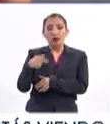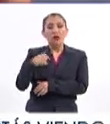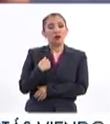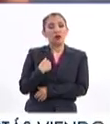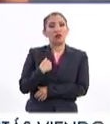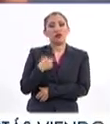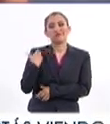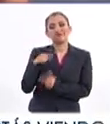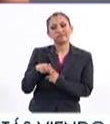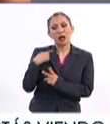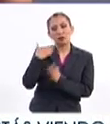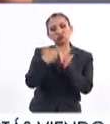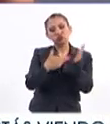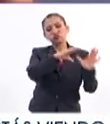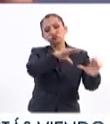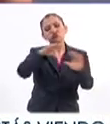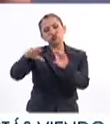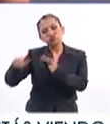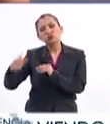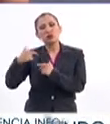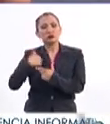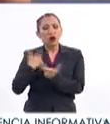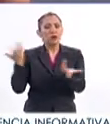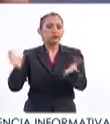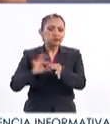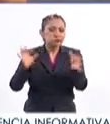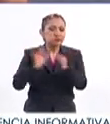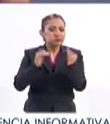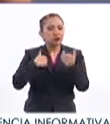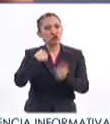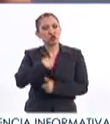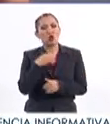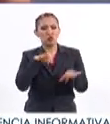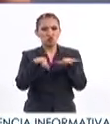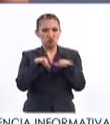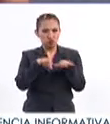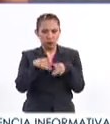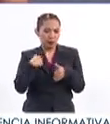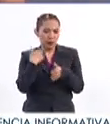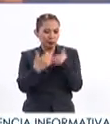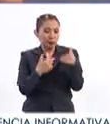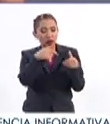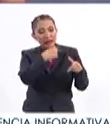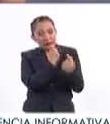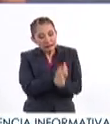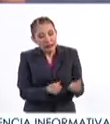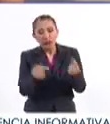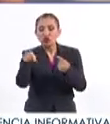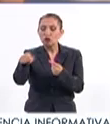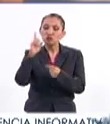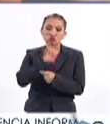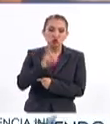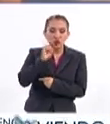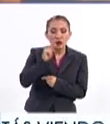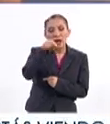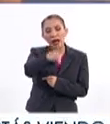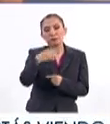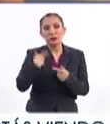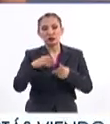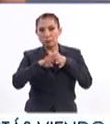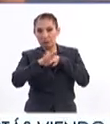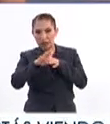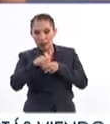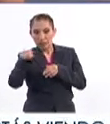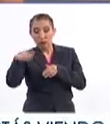yo comencé a dar talleres, comencé a dar charlas, comencé a trabajar, digamos, tanto con niños como con mujeres, como con